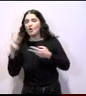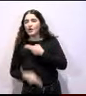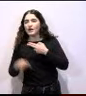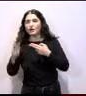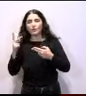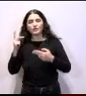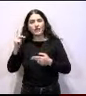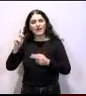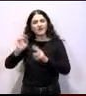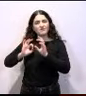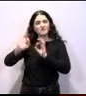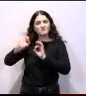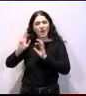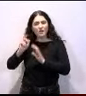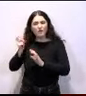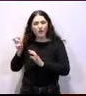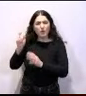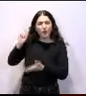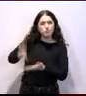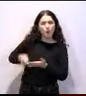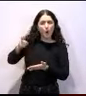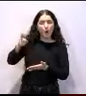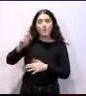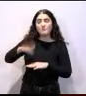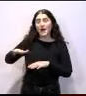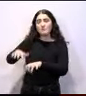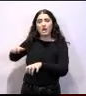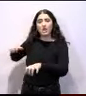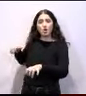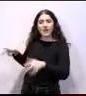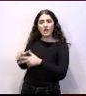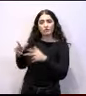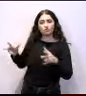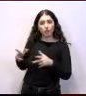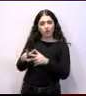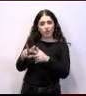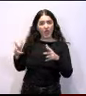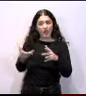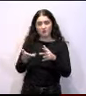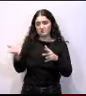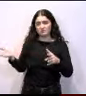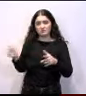para la mayoría social, para los trabajadores de nuestra comunidad